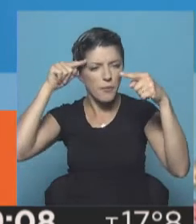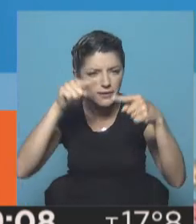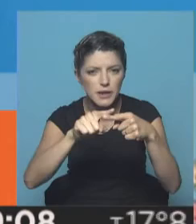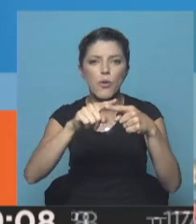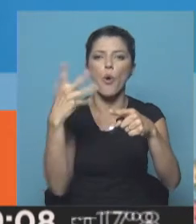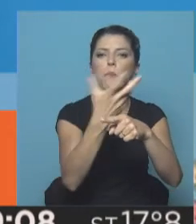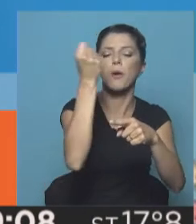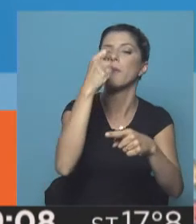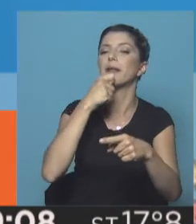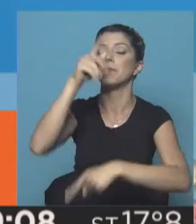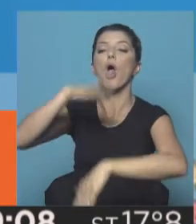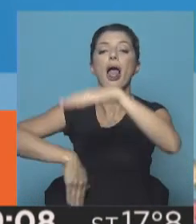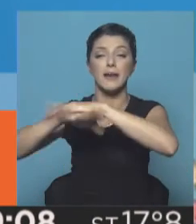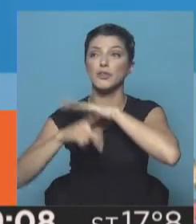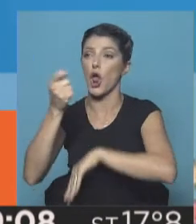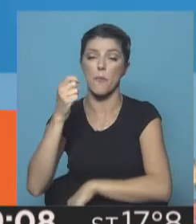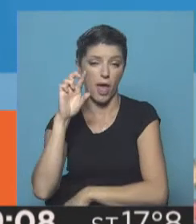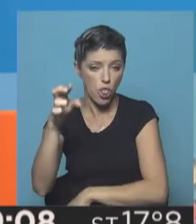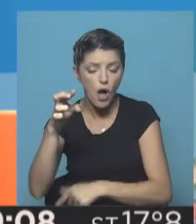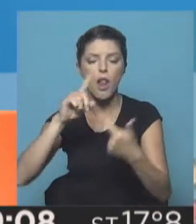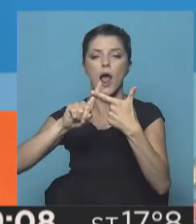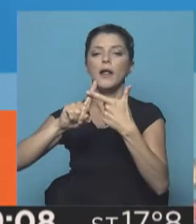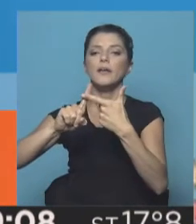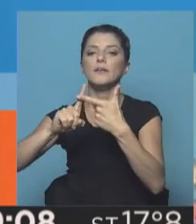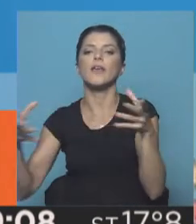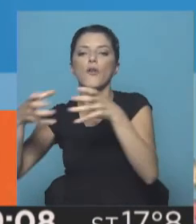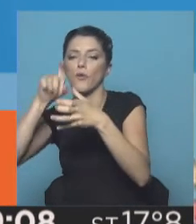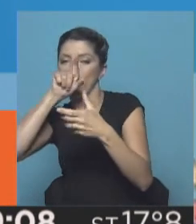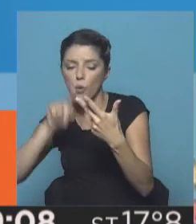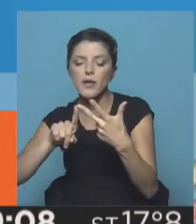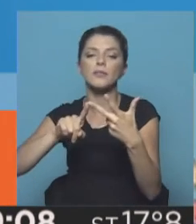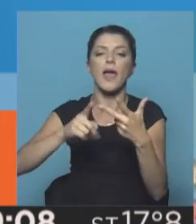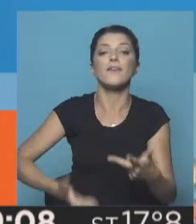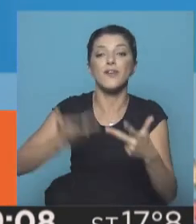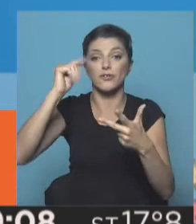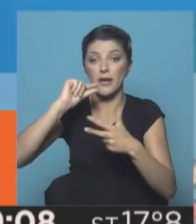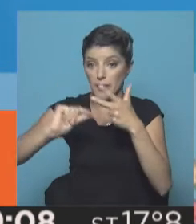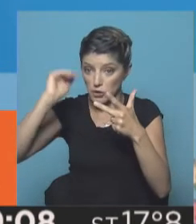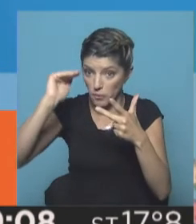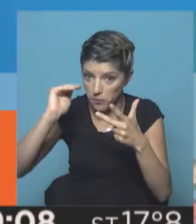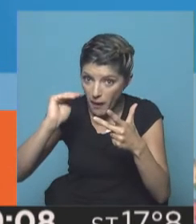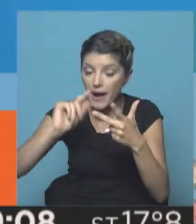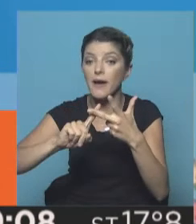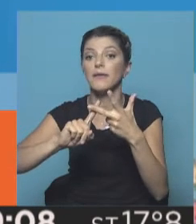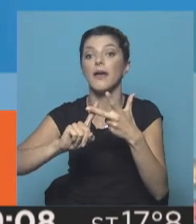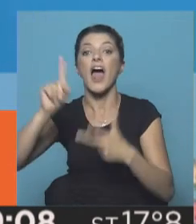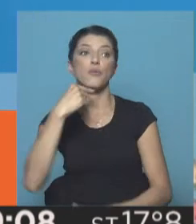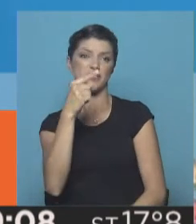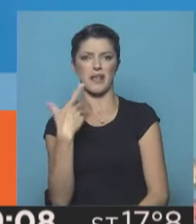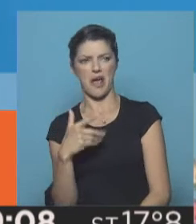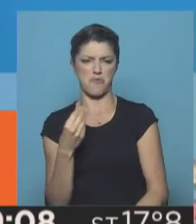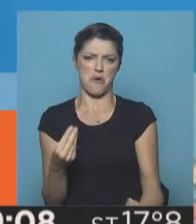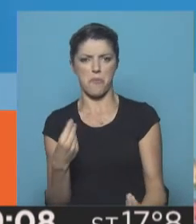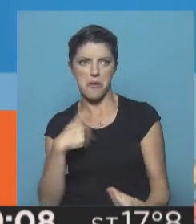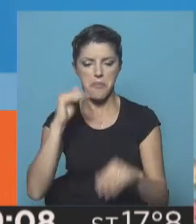la salida del CEPO, el arreglo del tema del conflicto con los holdouts, la baja de la inflación, que muchos cuestionaban que si íbamos a